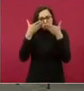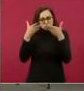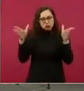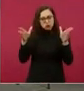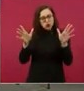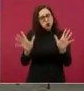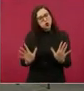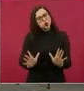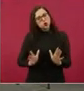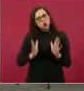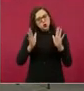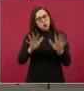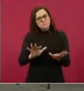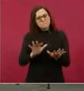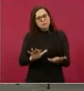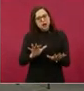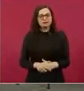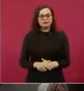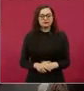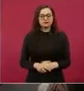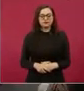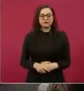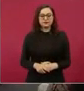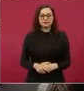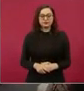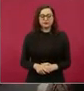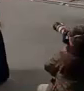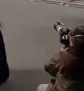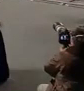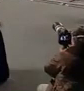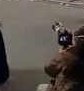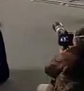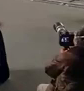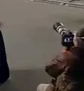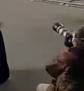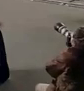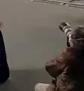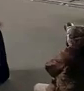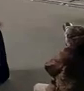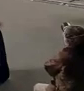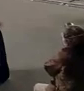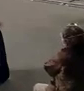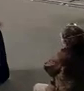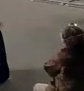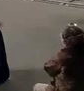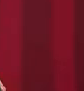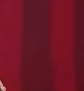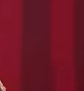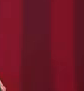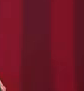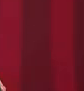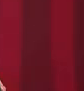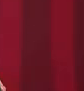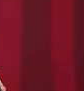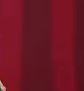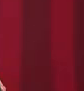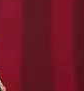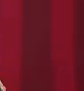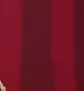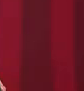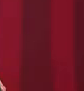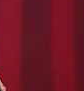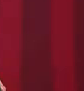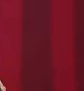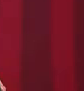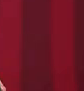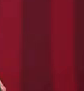en estos momentos en el país. Porque México está enfrentado con muchos problemas. La mayor parte, en mi opinión, es